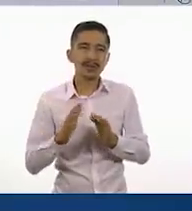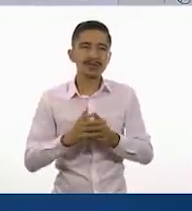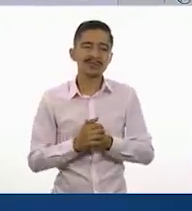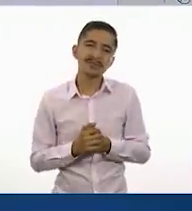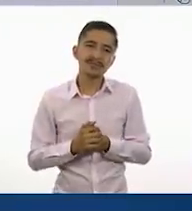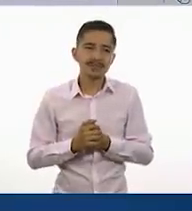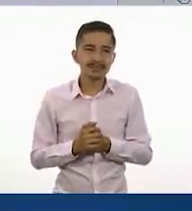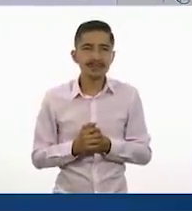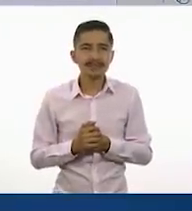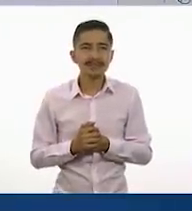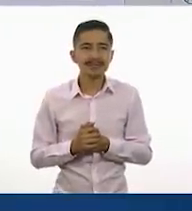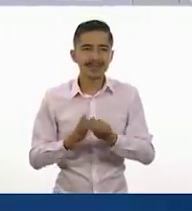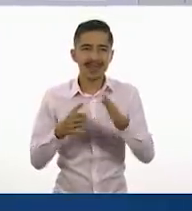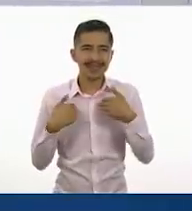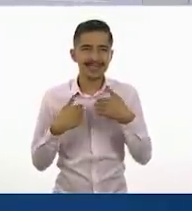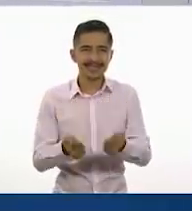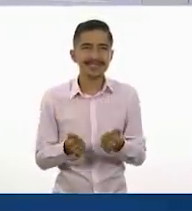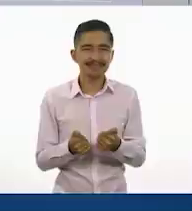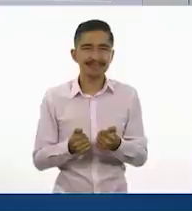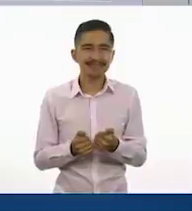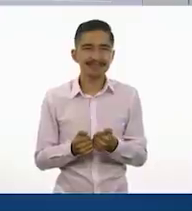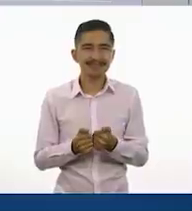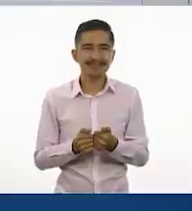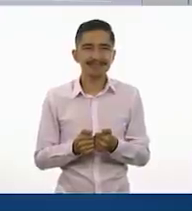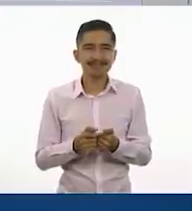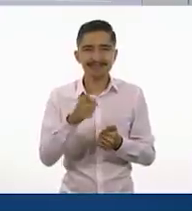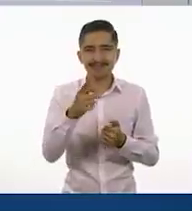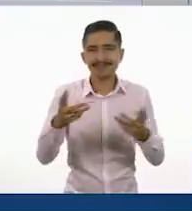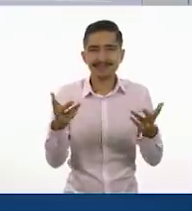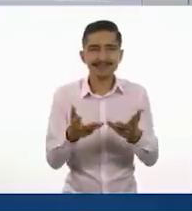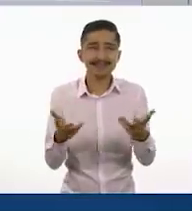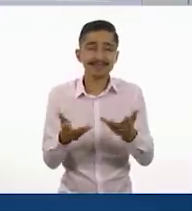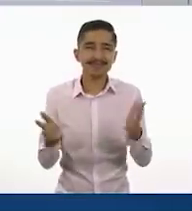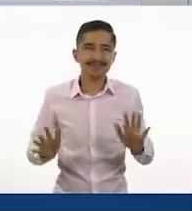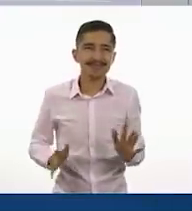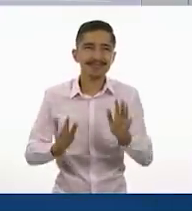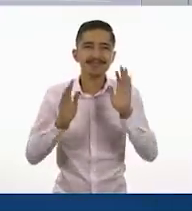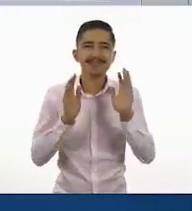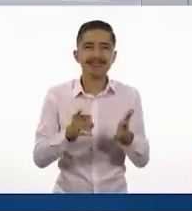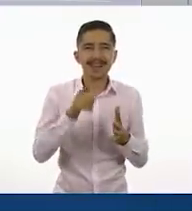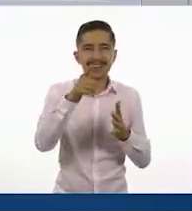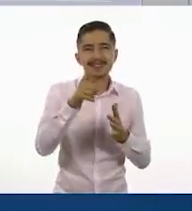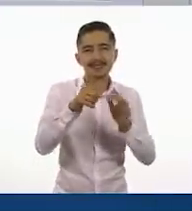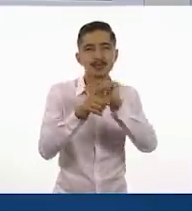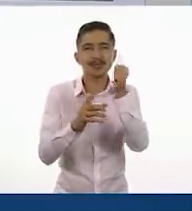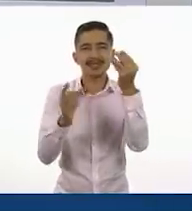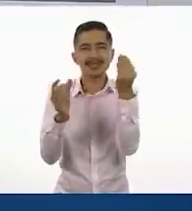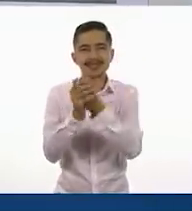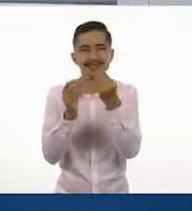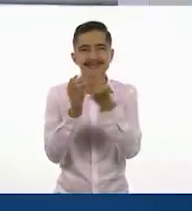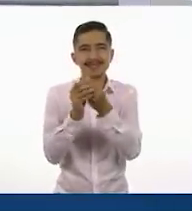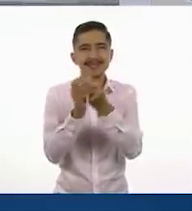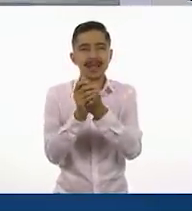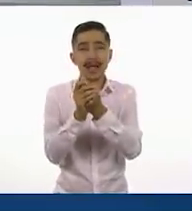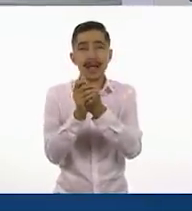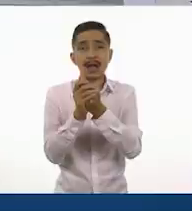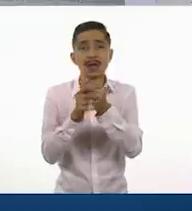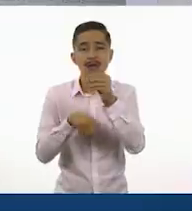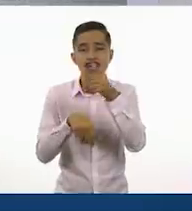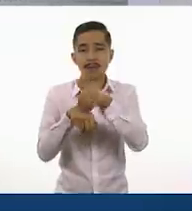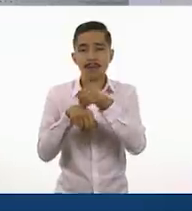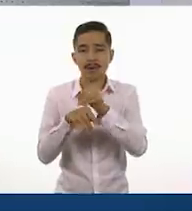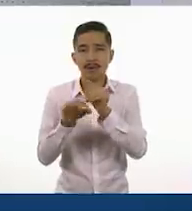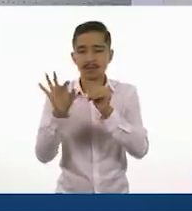Bueno, Bueno, pero entendimos ¿les parece que ahí bien si lo cabría. hacemos como ya habíamos enseñado en otras clases que recorremos 2